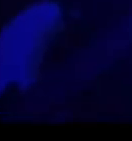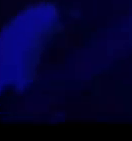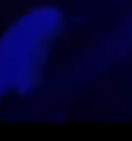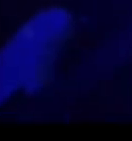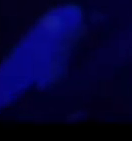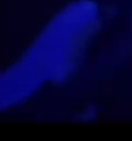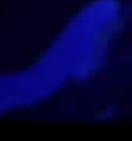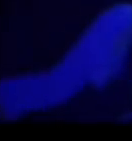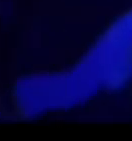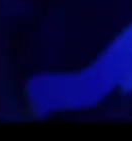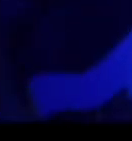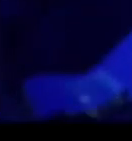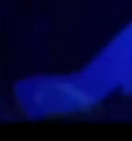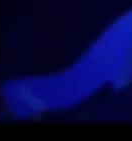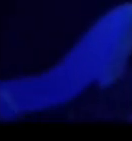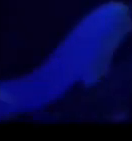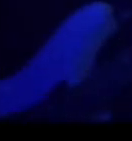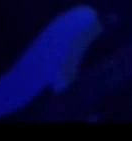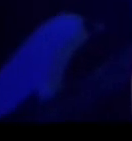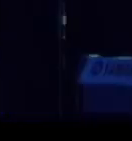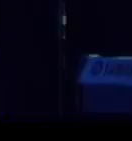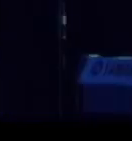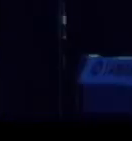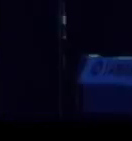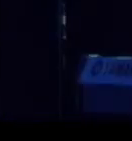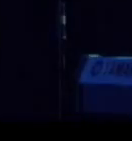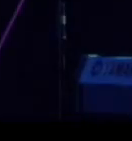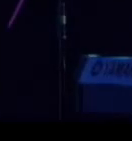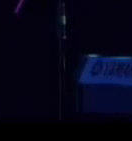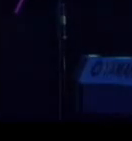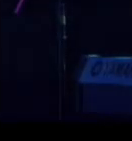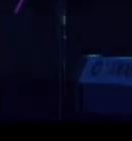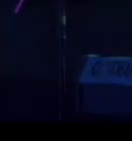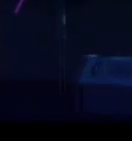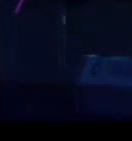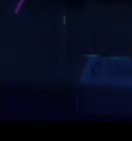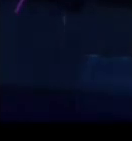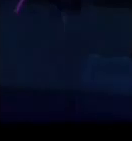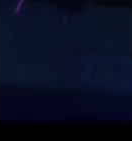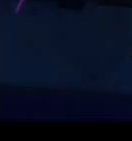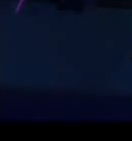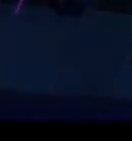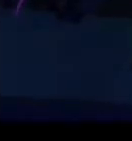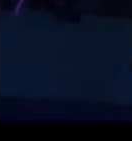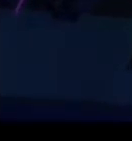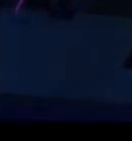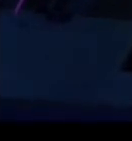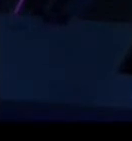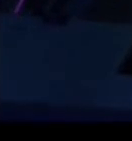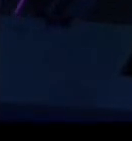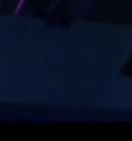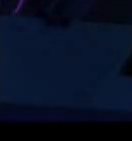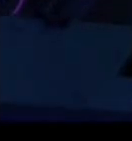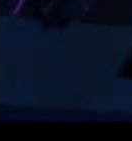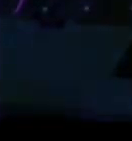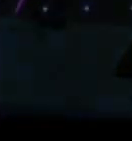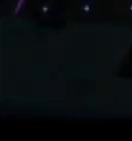Un concierto para seguirlo disfrutando en los musicales de Ecuador TV. Este viernes, 20 horas.